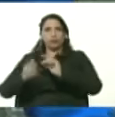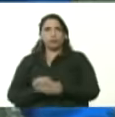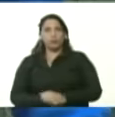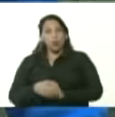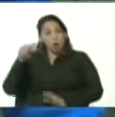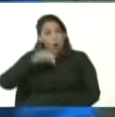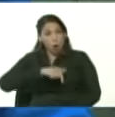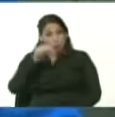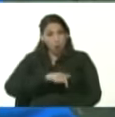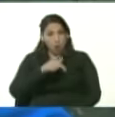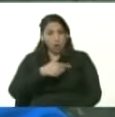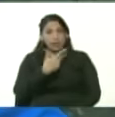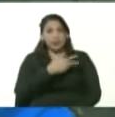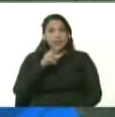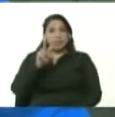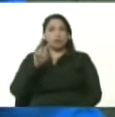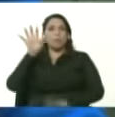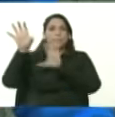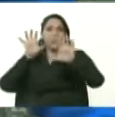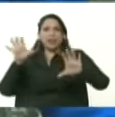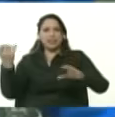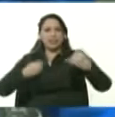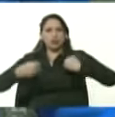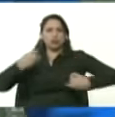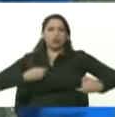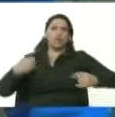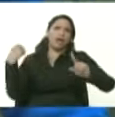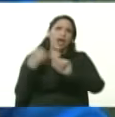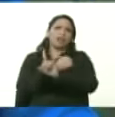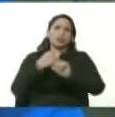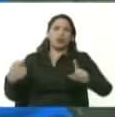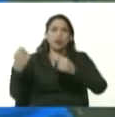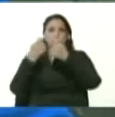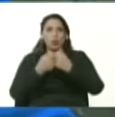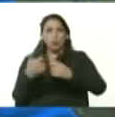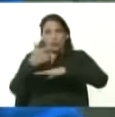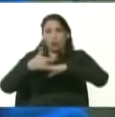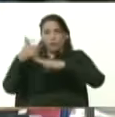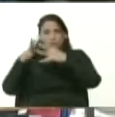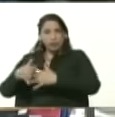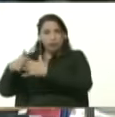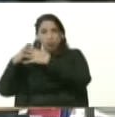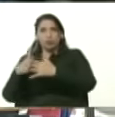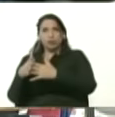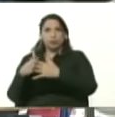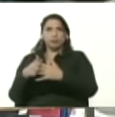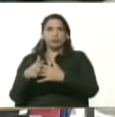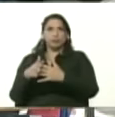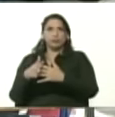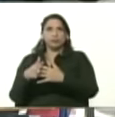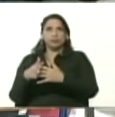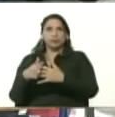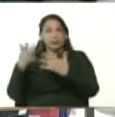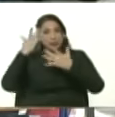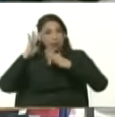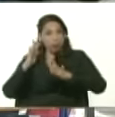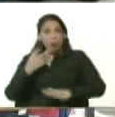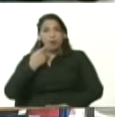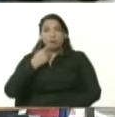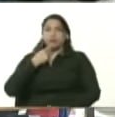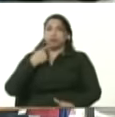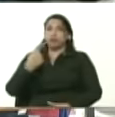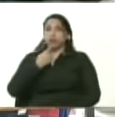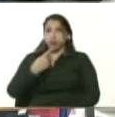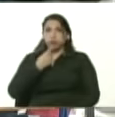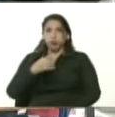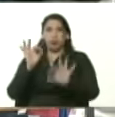Hoy, 32 países sufren las agresiones económicas del gobierno estadounidense y según el relator especial de las